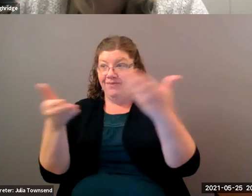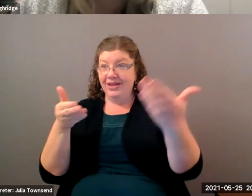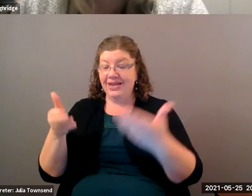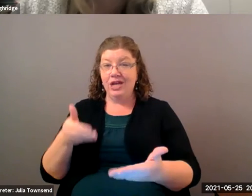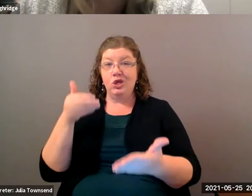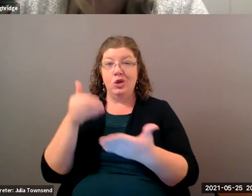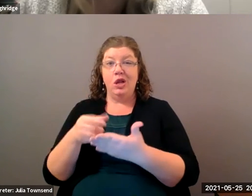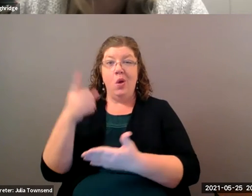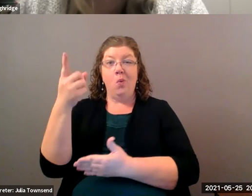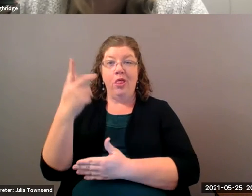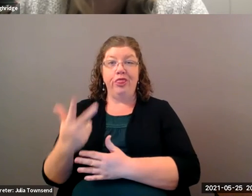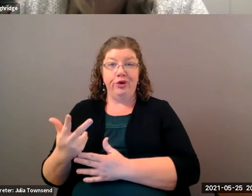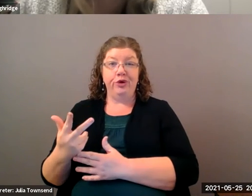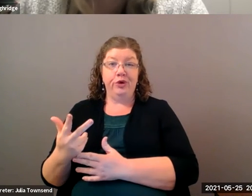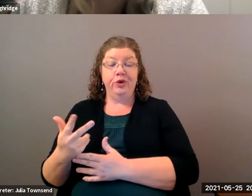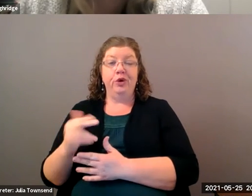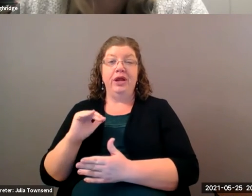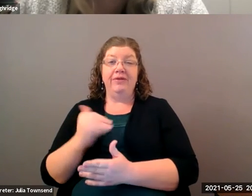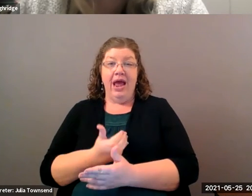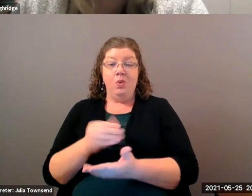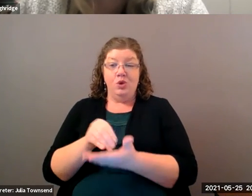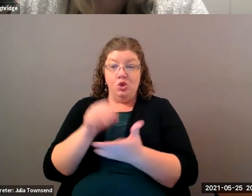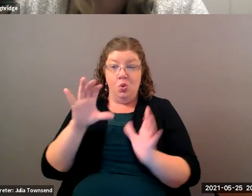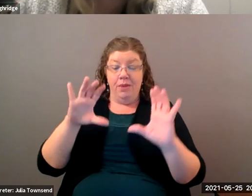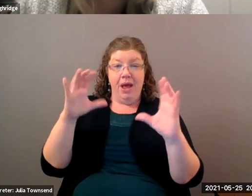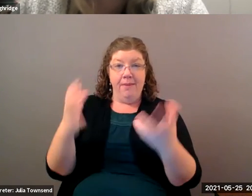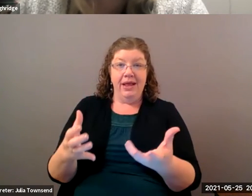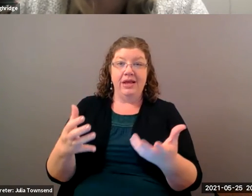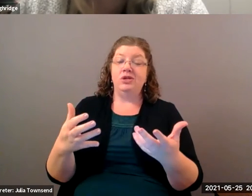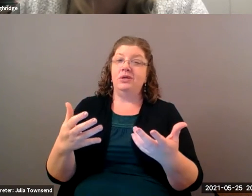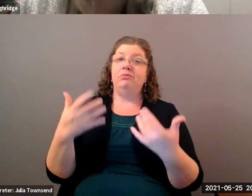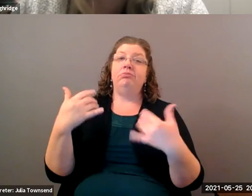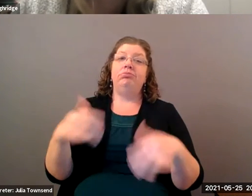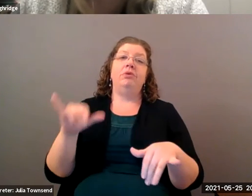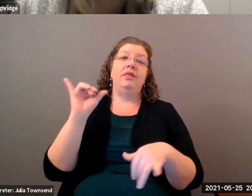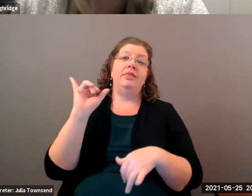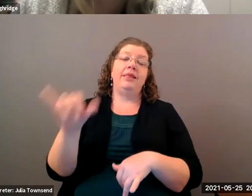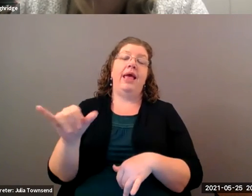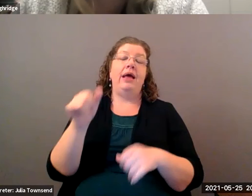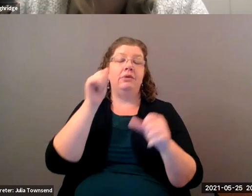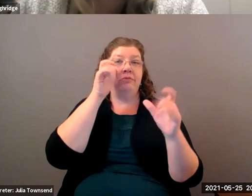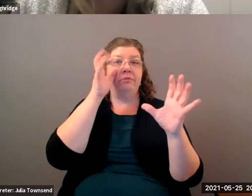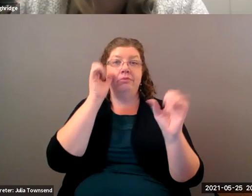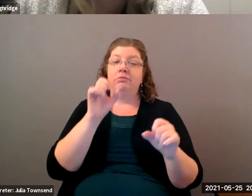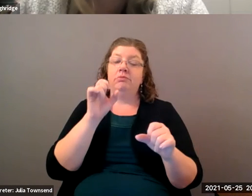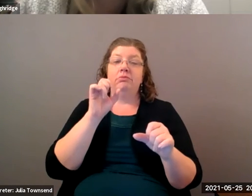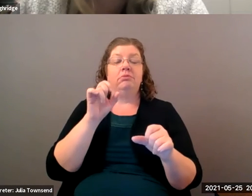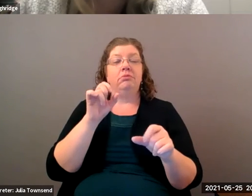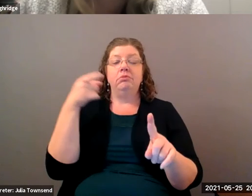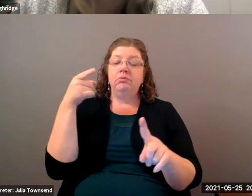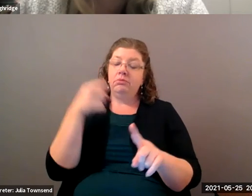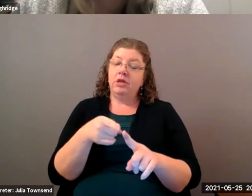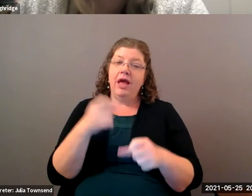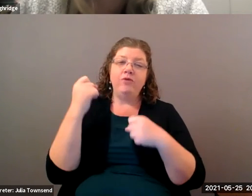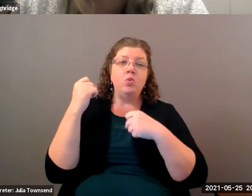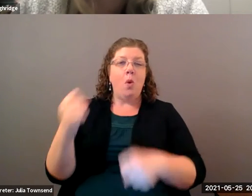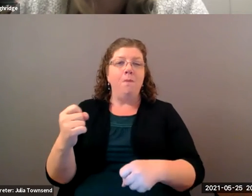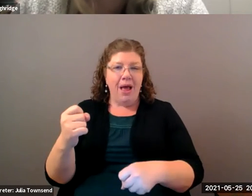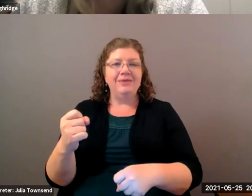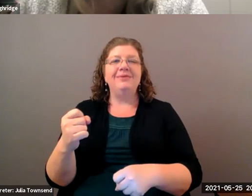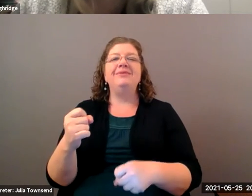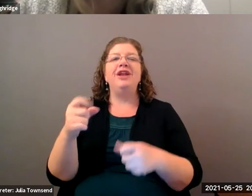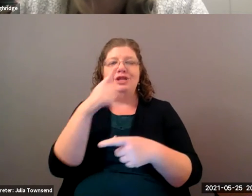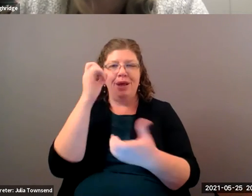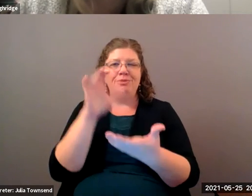trabajo, porque si en ese entonces hubiera pensado que le íbamos a invitar a